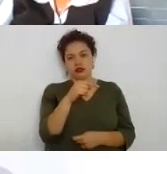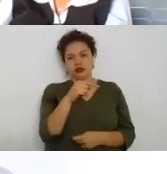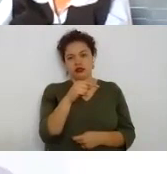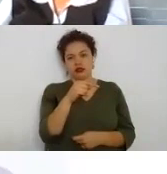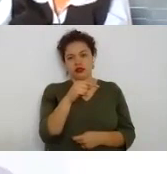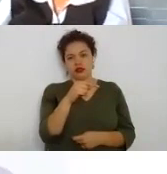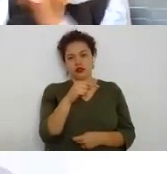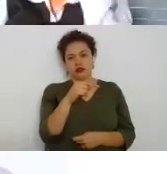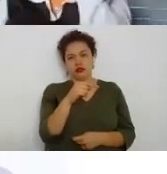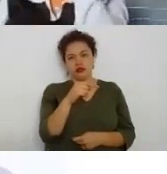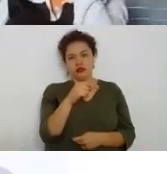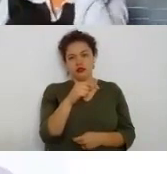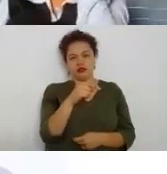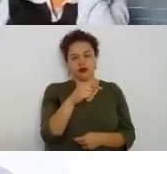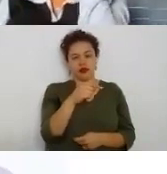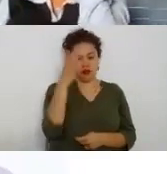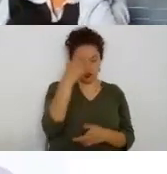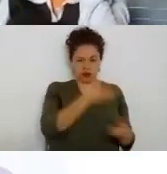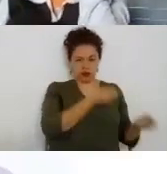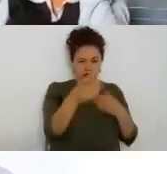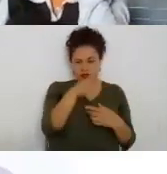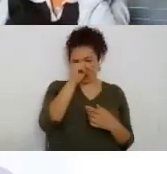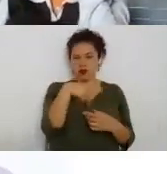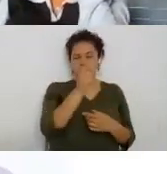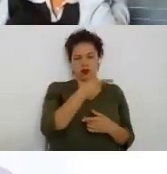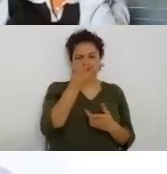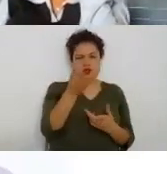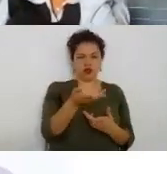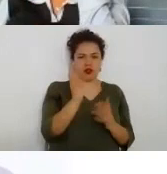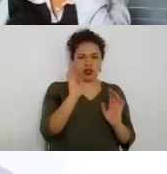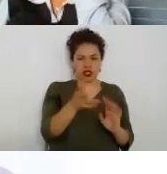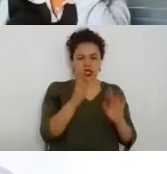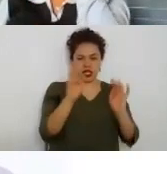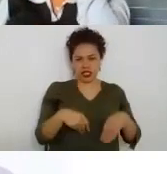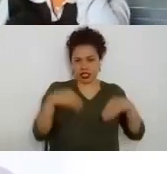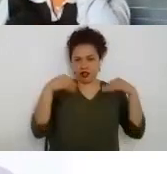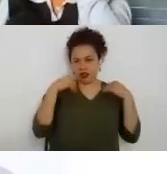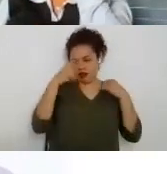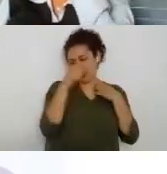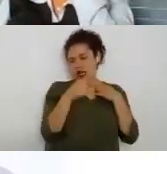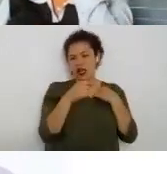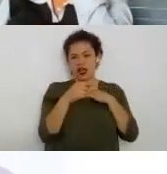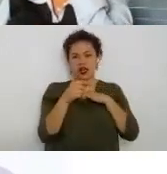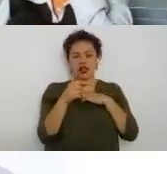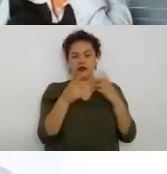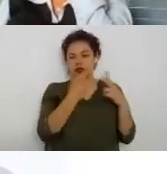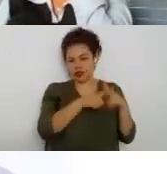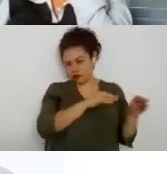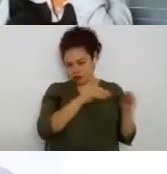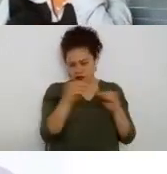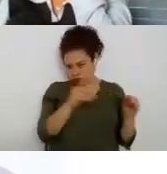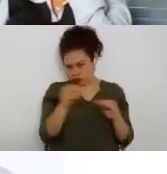dado caso no a que traiga una camilla, no a que traiga, pero con unas sábanas y empezar a hacer el movimiento